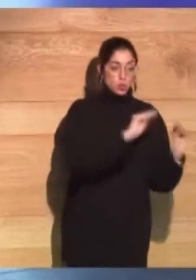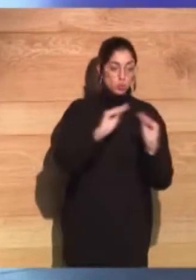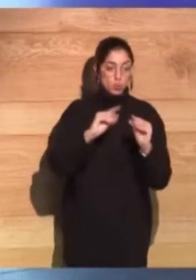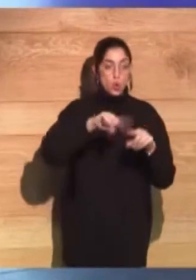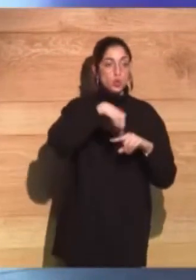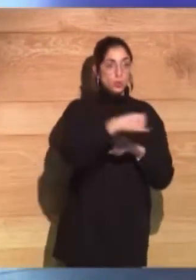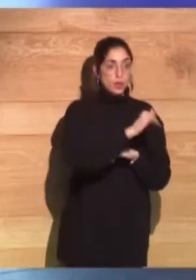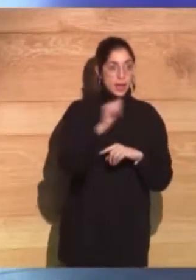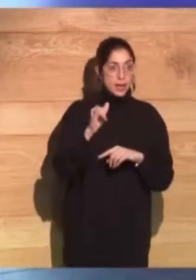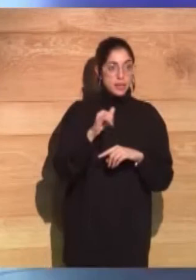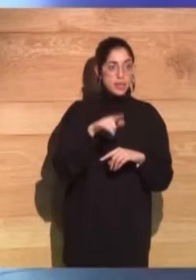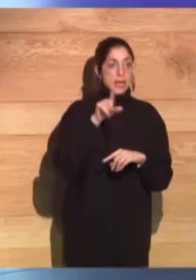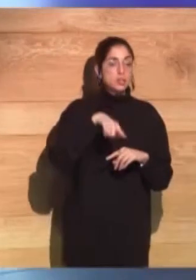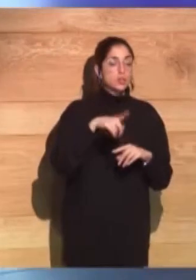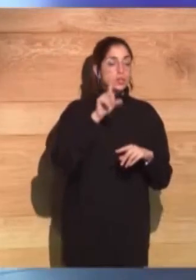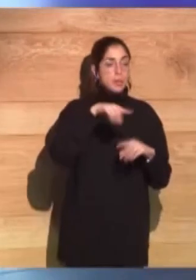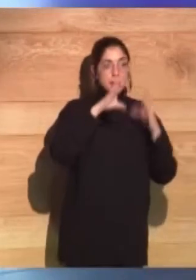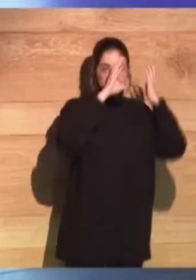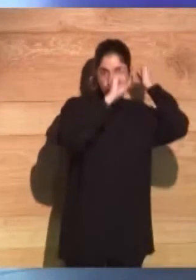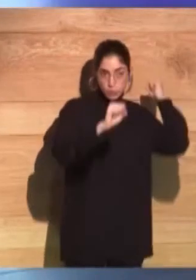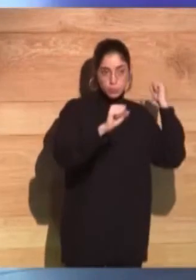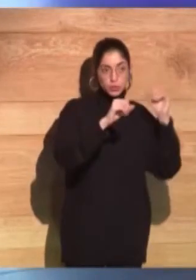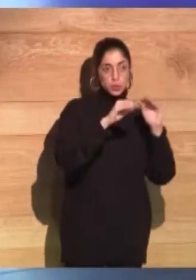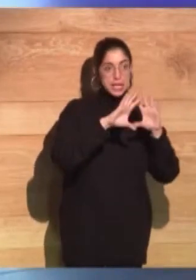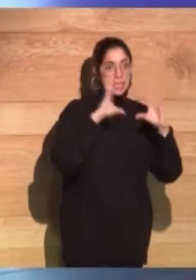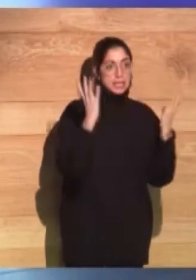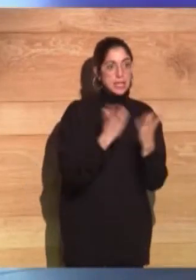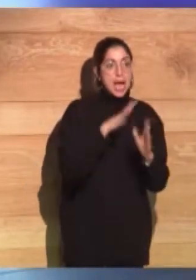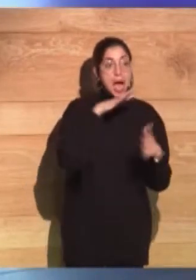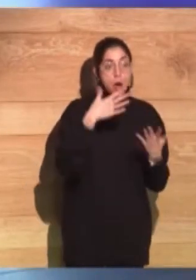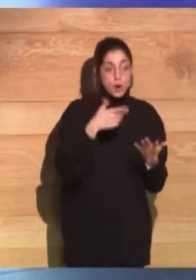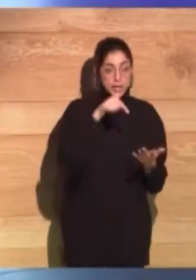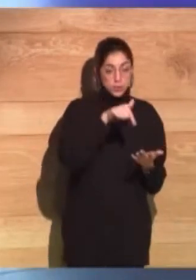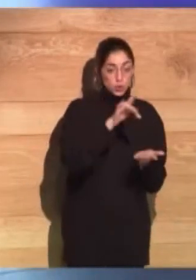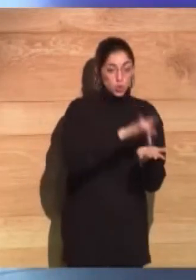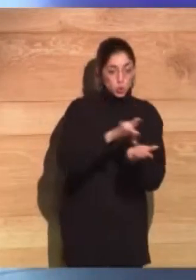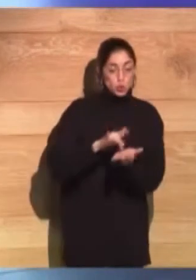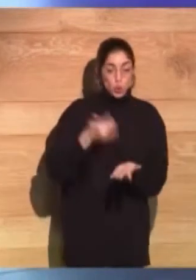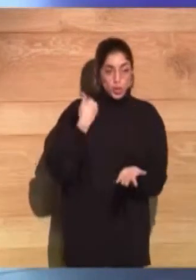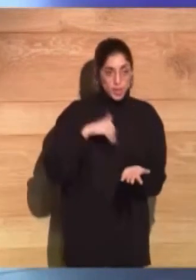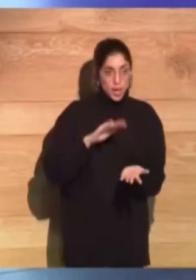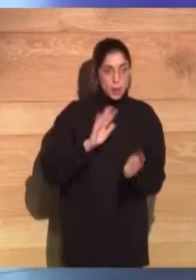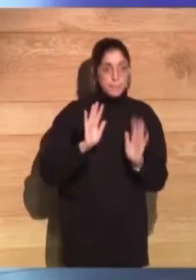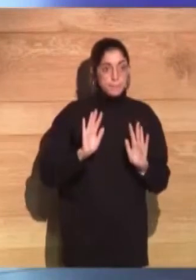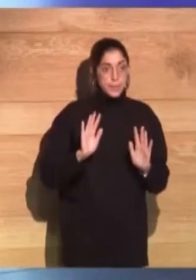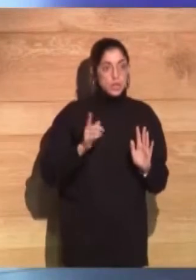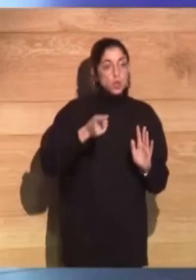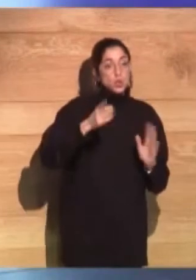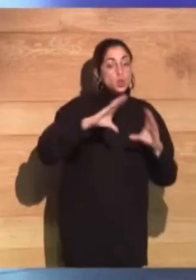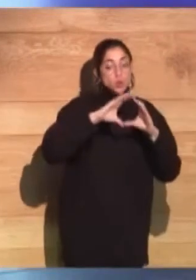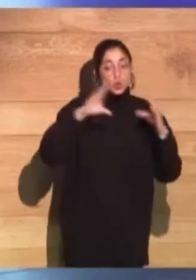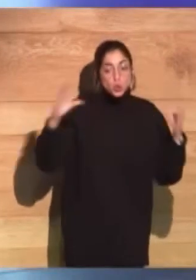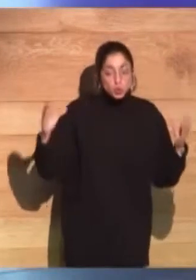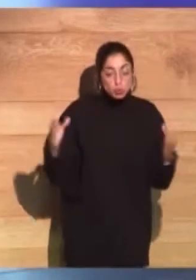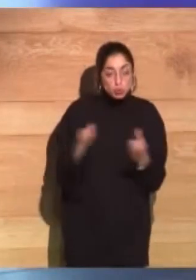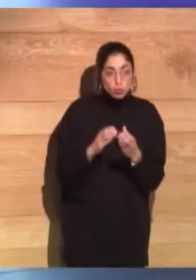también protocolos internacionales, solidaridad. Algunas de estas cosas están pasando, pero todos tenemos que formar parte de